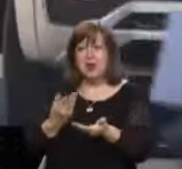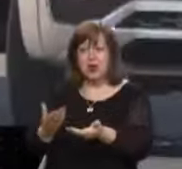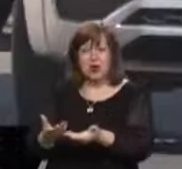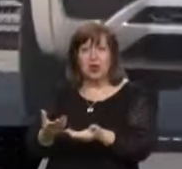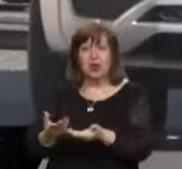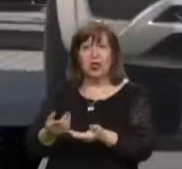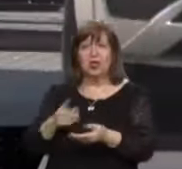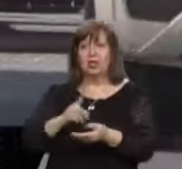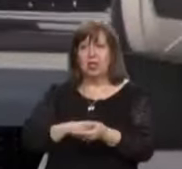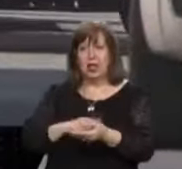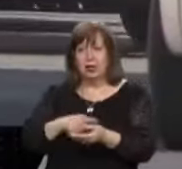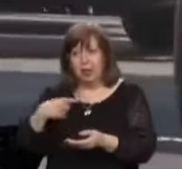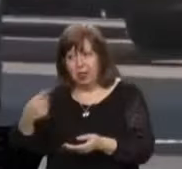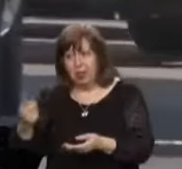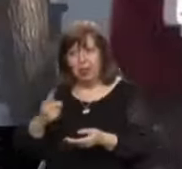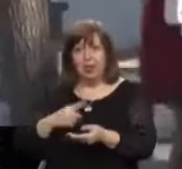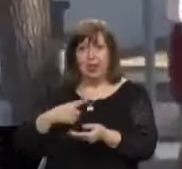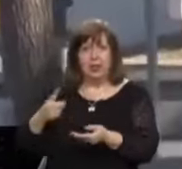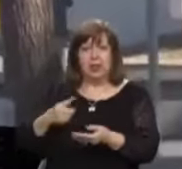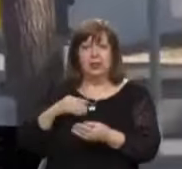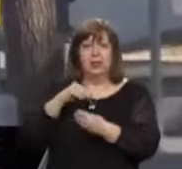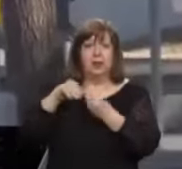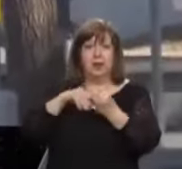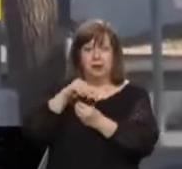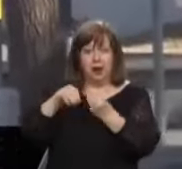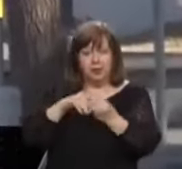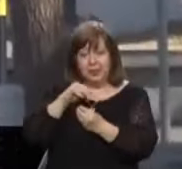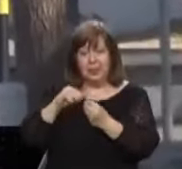nuestro tiempo, hemos hecho también como familia